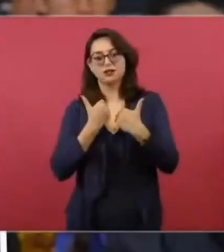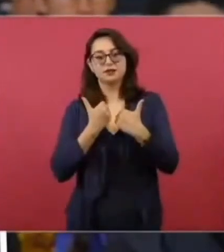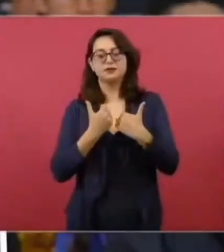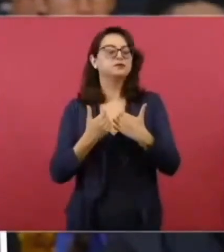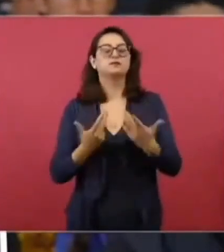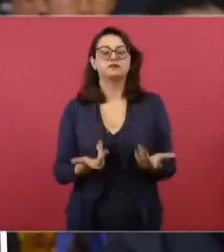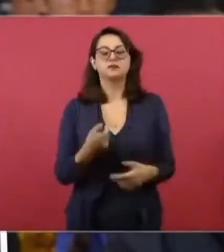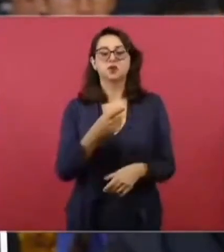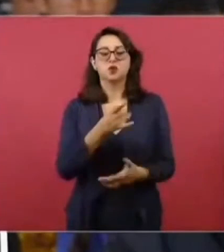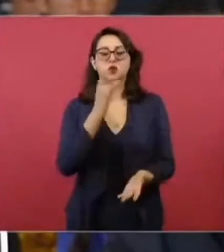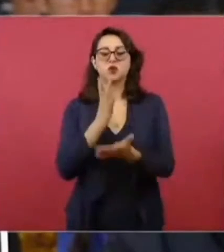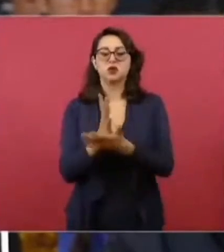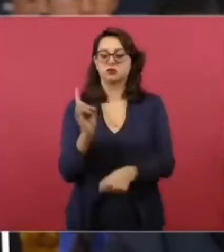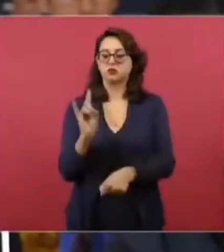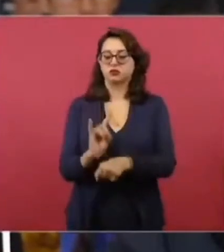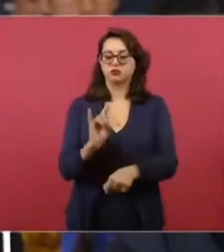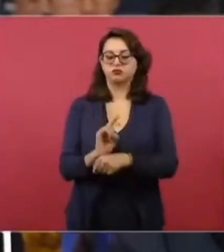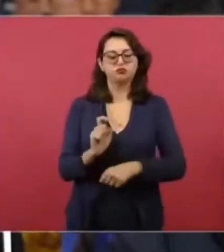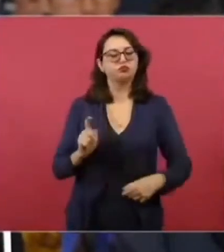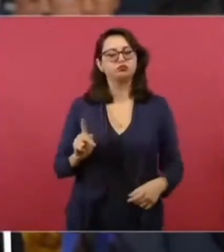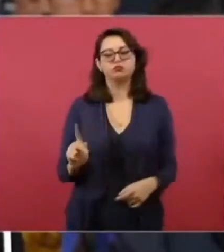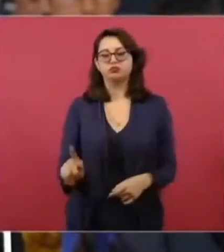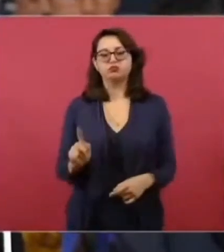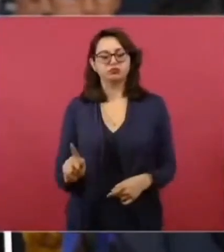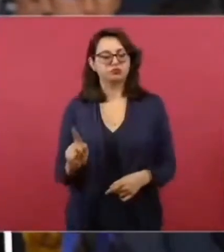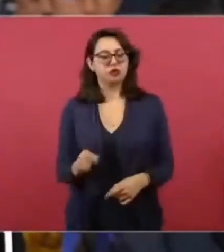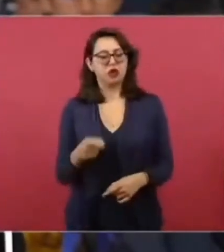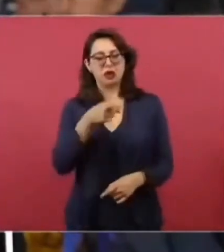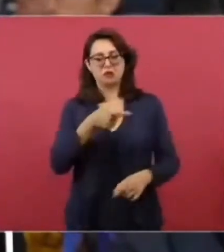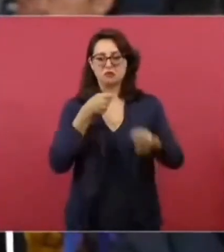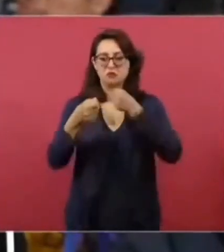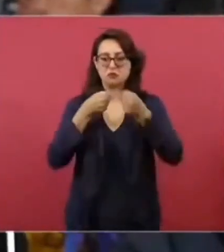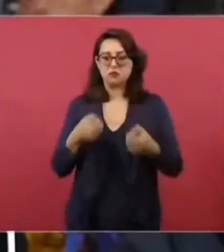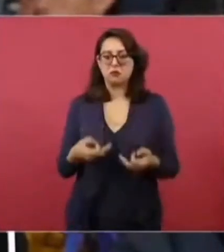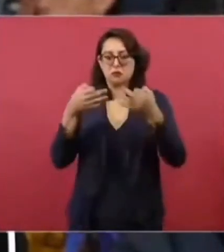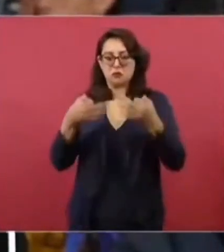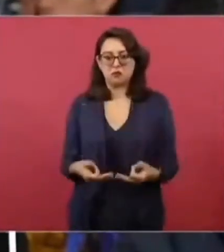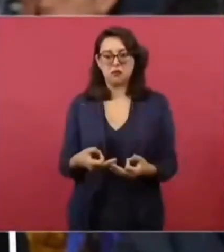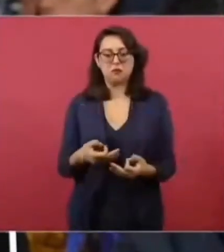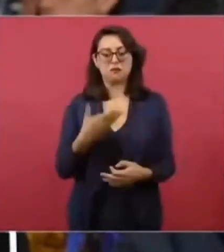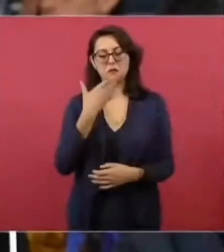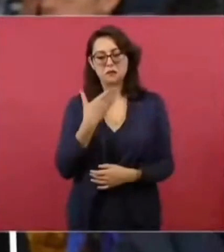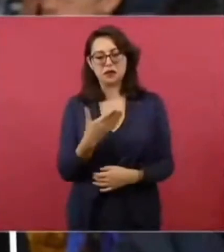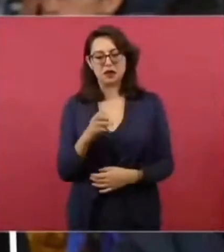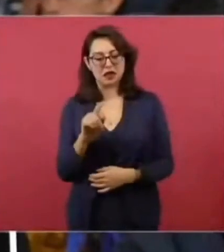de ética periodística que por supuesto no tiene. Esto lo digo porque en su artículo 5